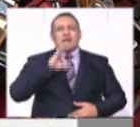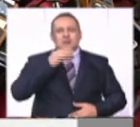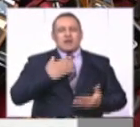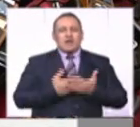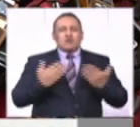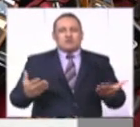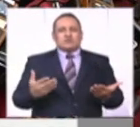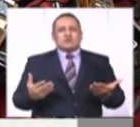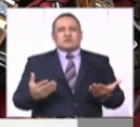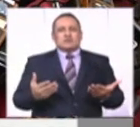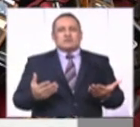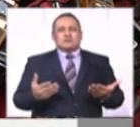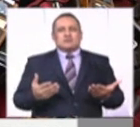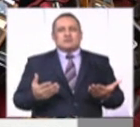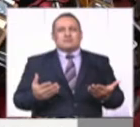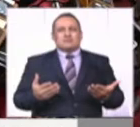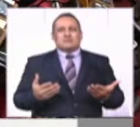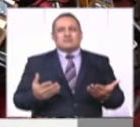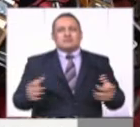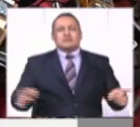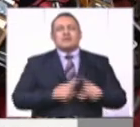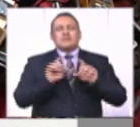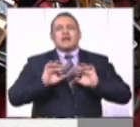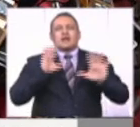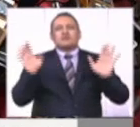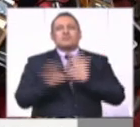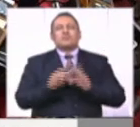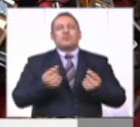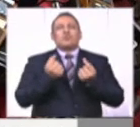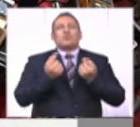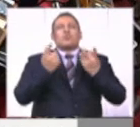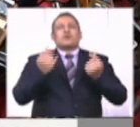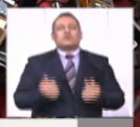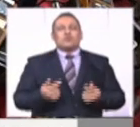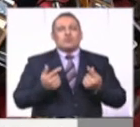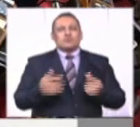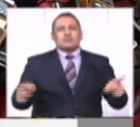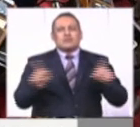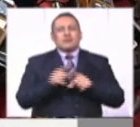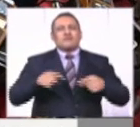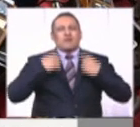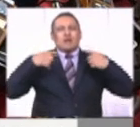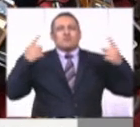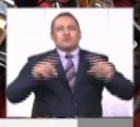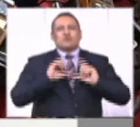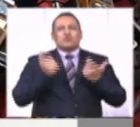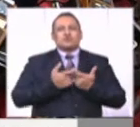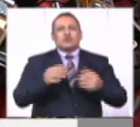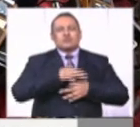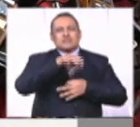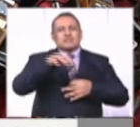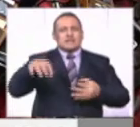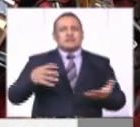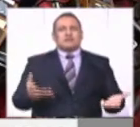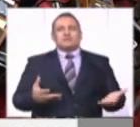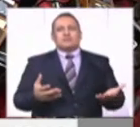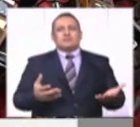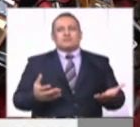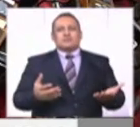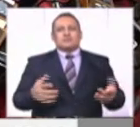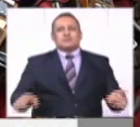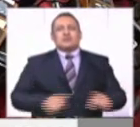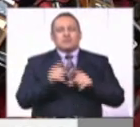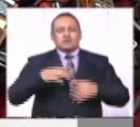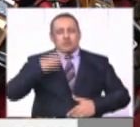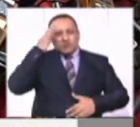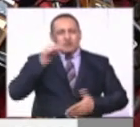como son acaso Cuánto costó todos los famosos consejos descentralizados creo